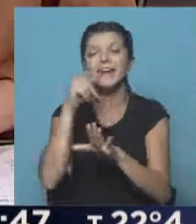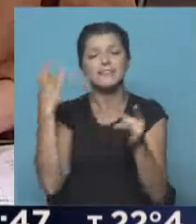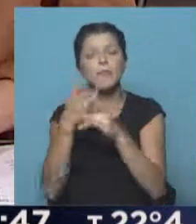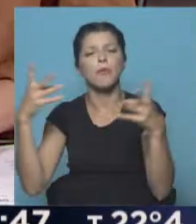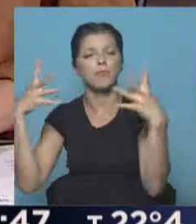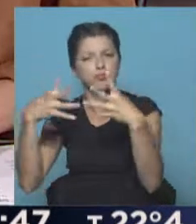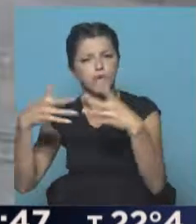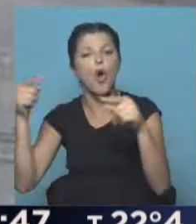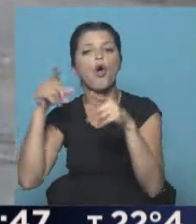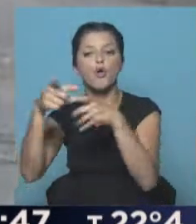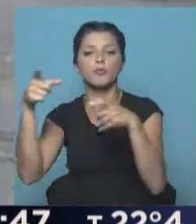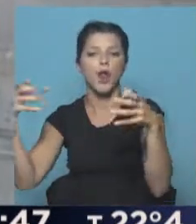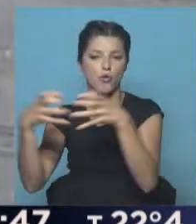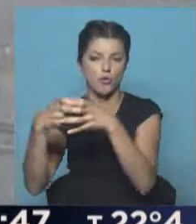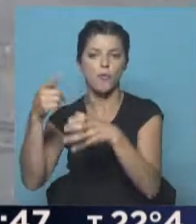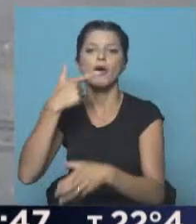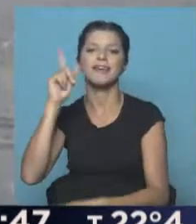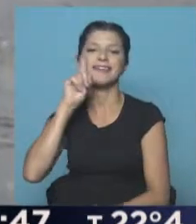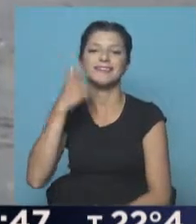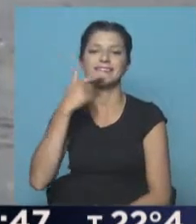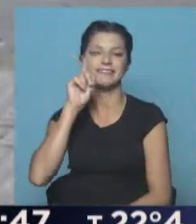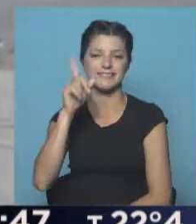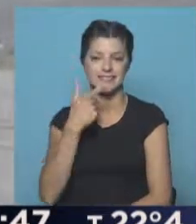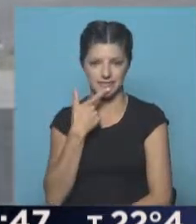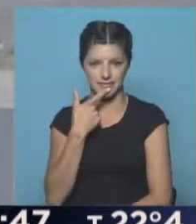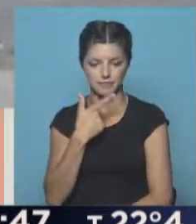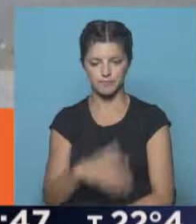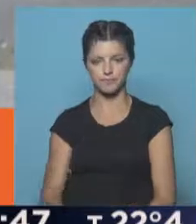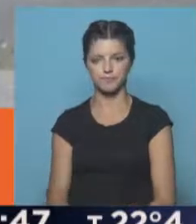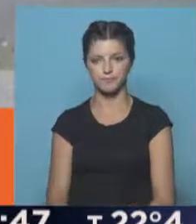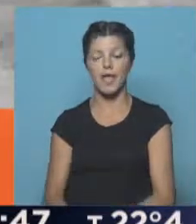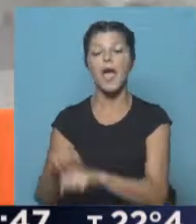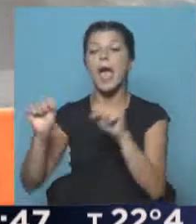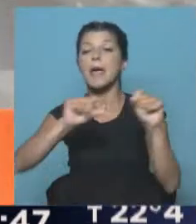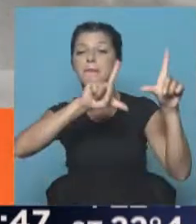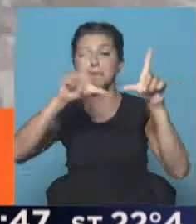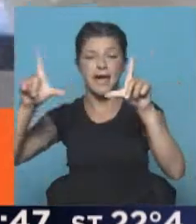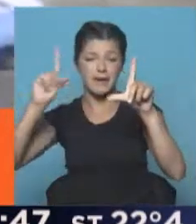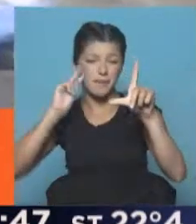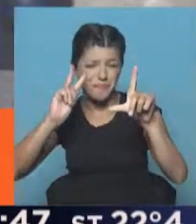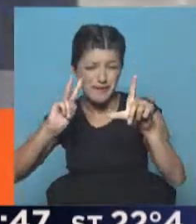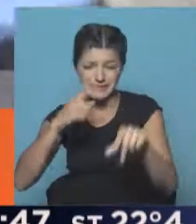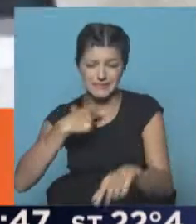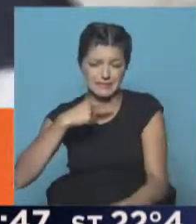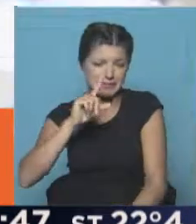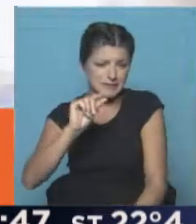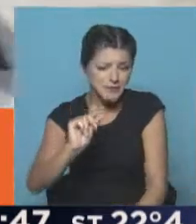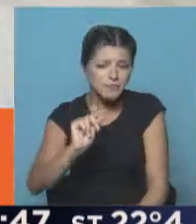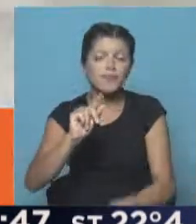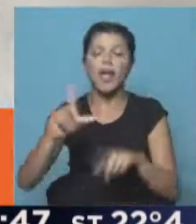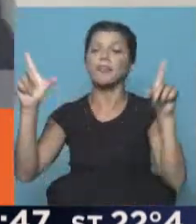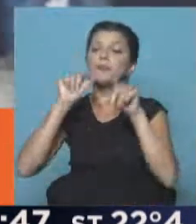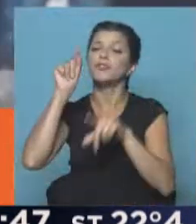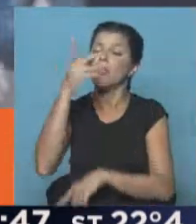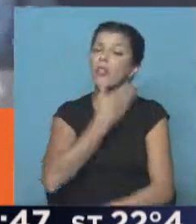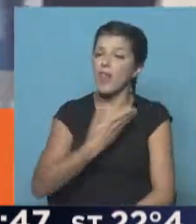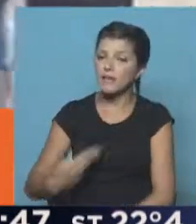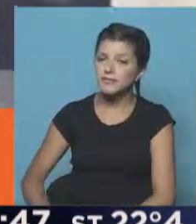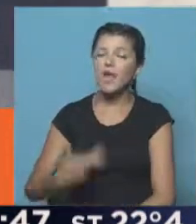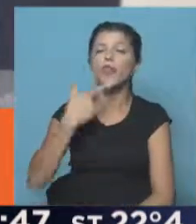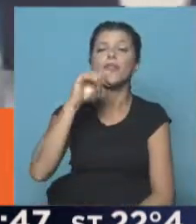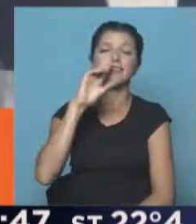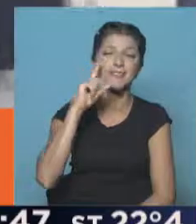yihadistas las imágenes no pueden ser más tristes la televisión estatal siria documentó el